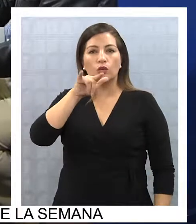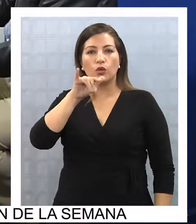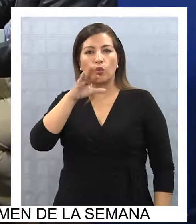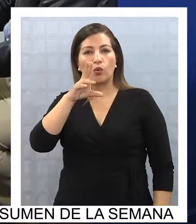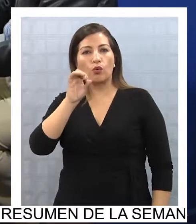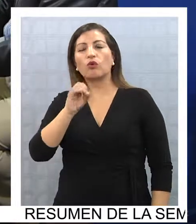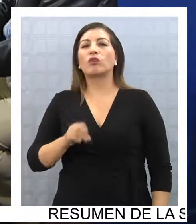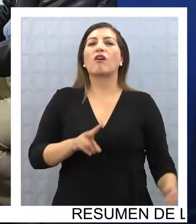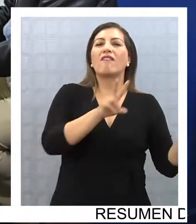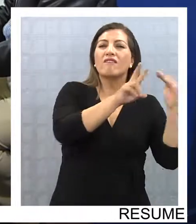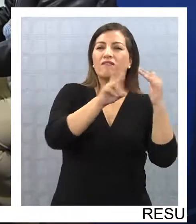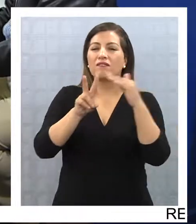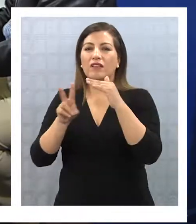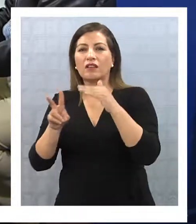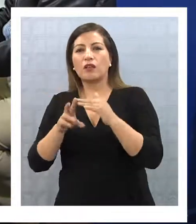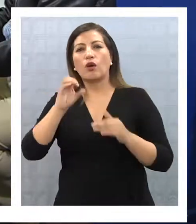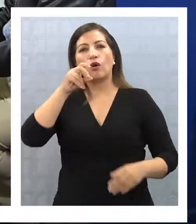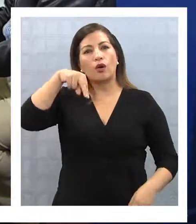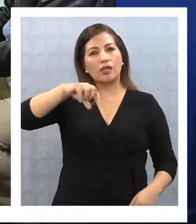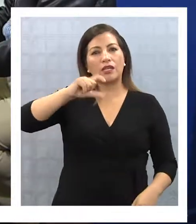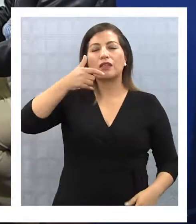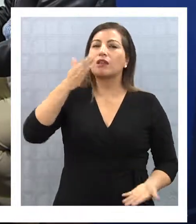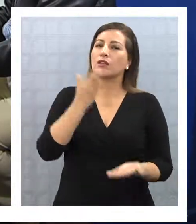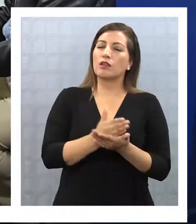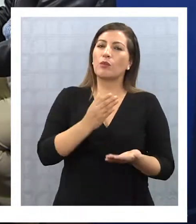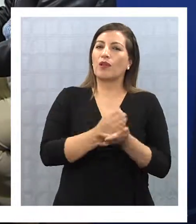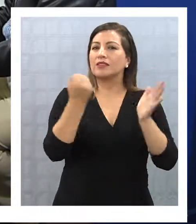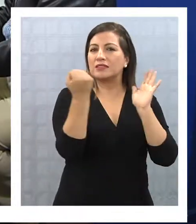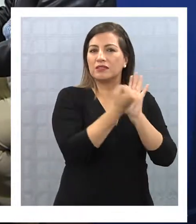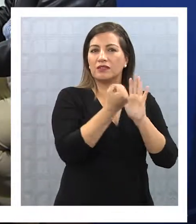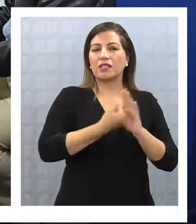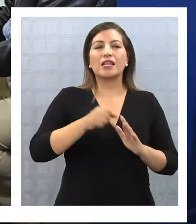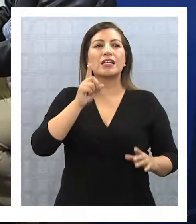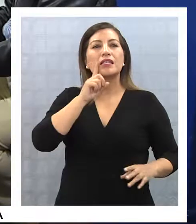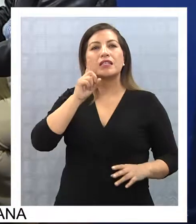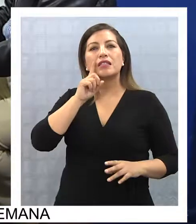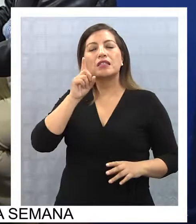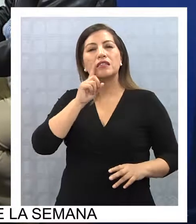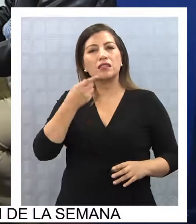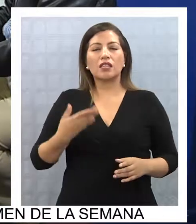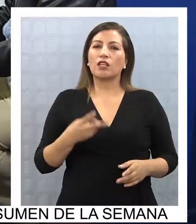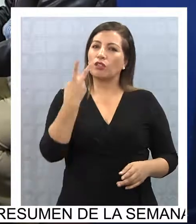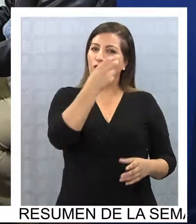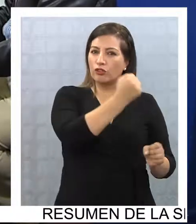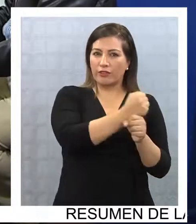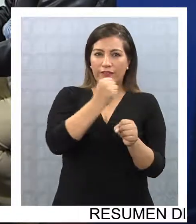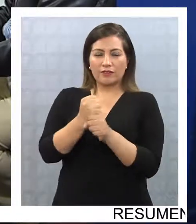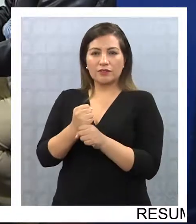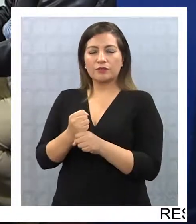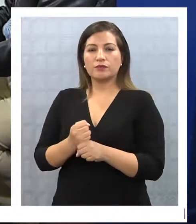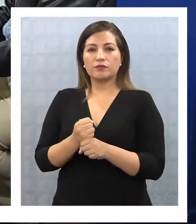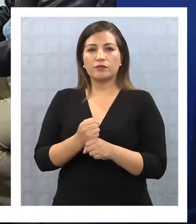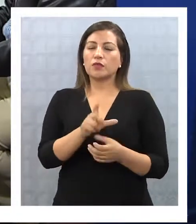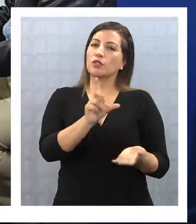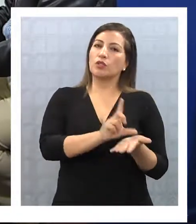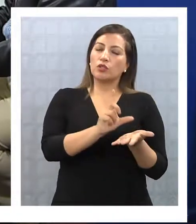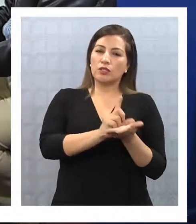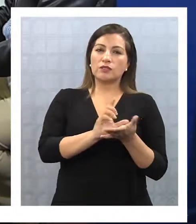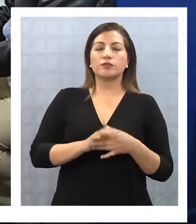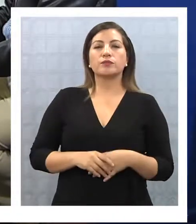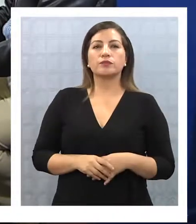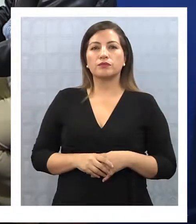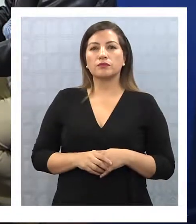de vecinos, ONG, colegios certificados, y que busca en 2 líneas específicas: gestión ambiental local,